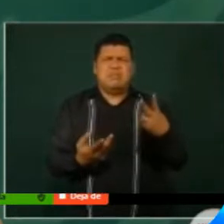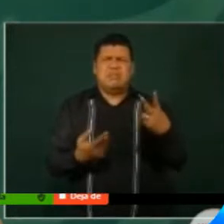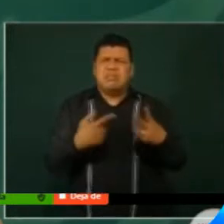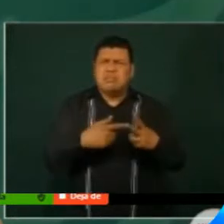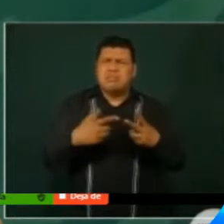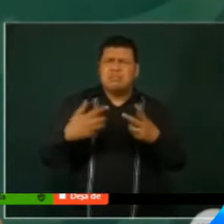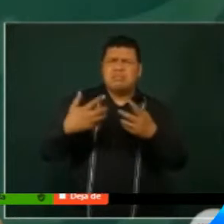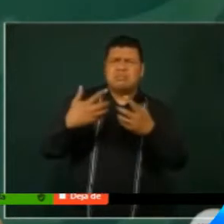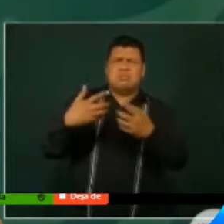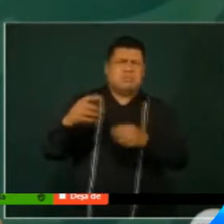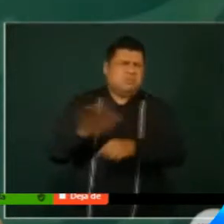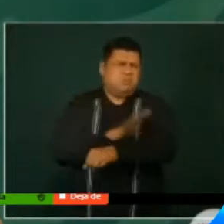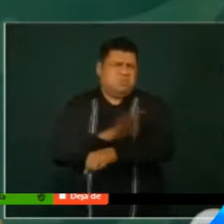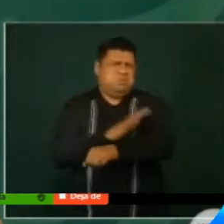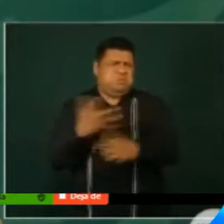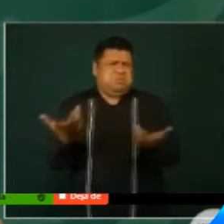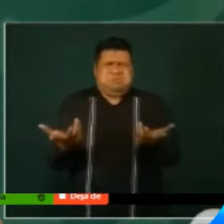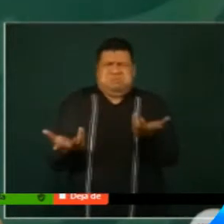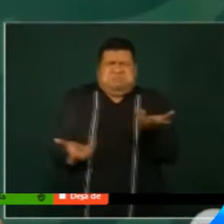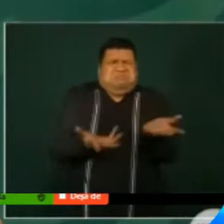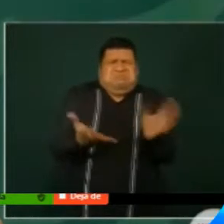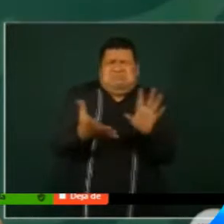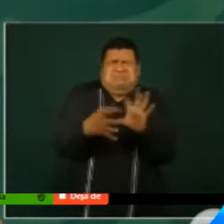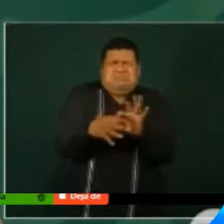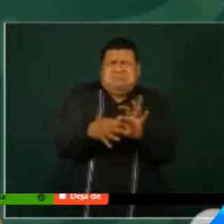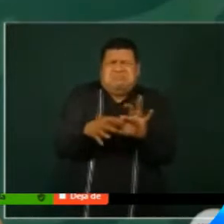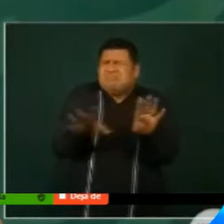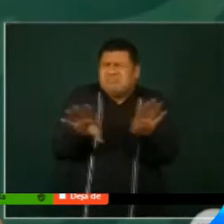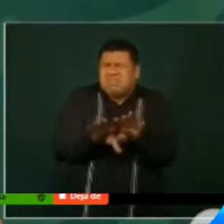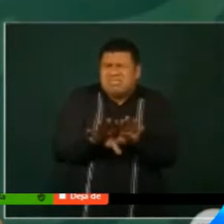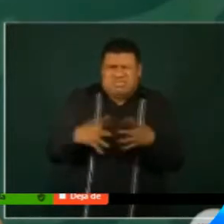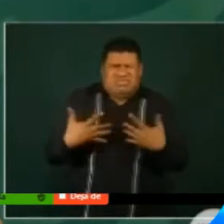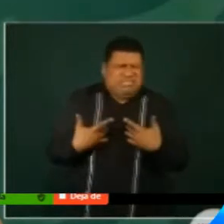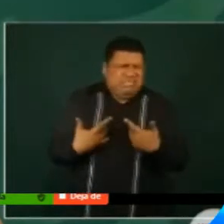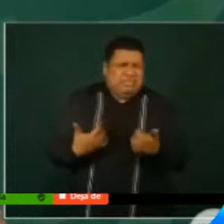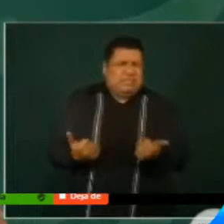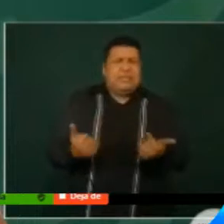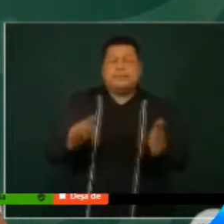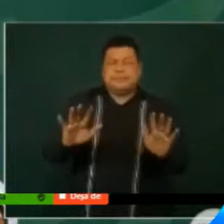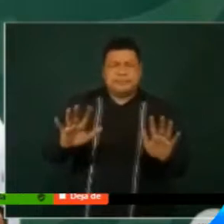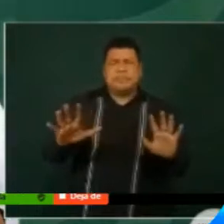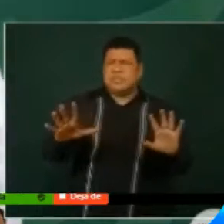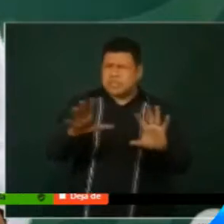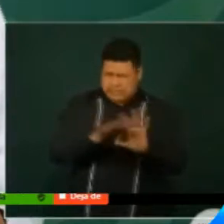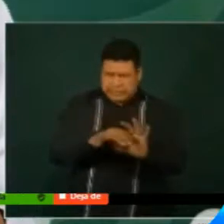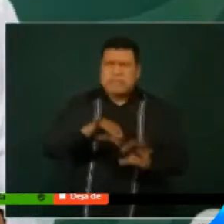industria eléctrica? Pues resulta que sí tienen que ver,